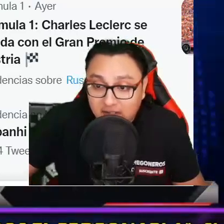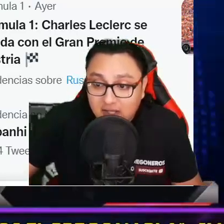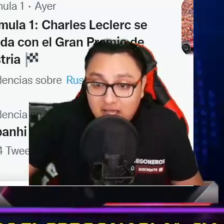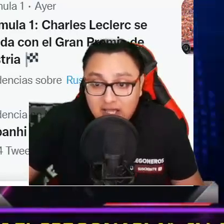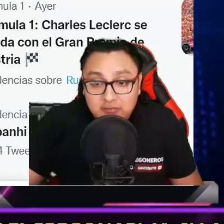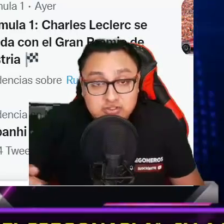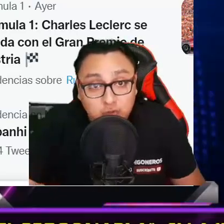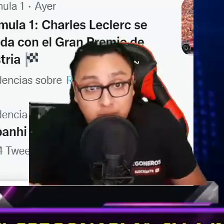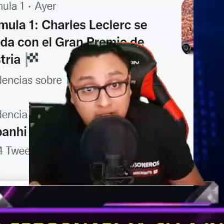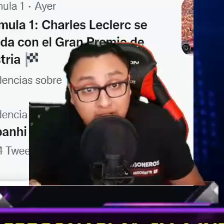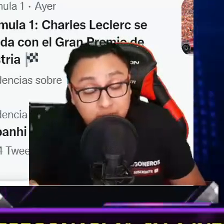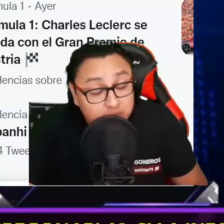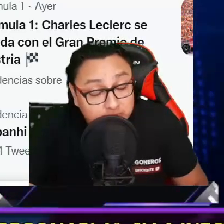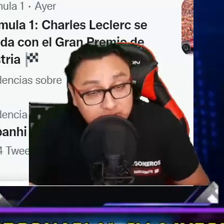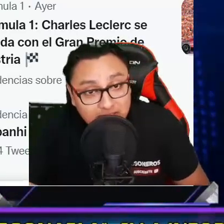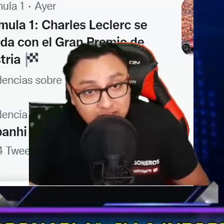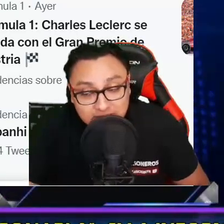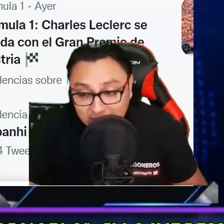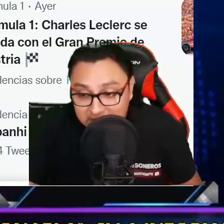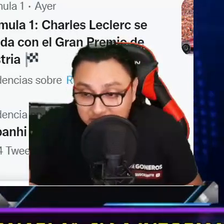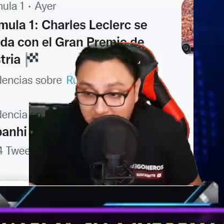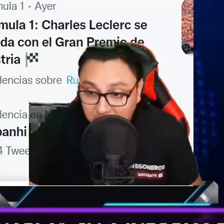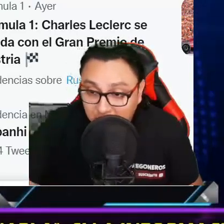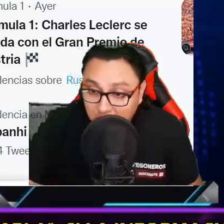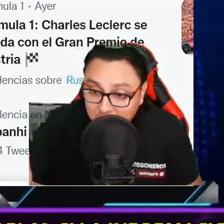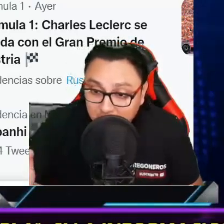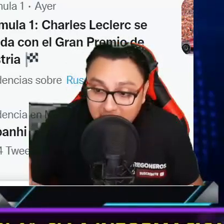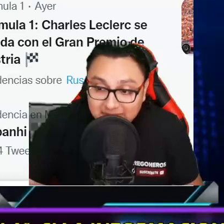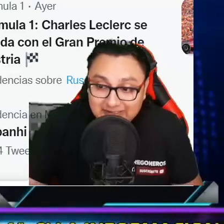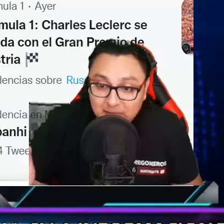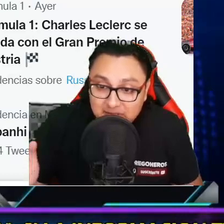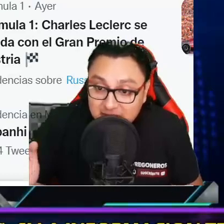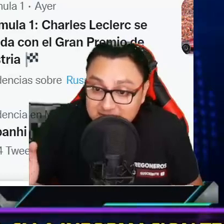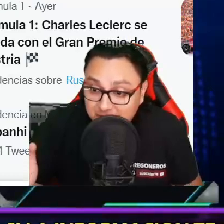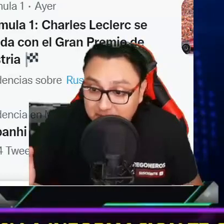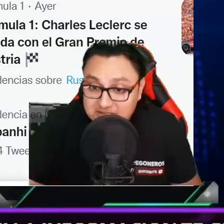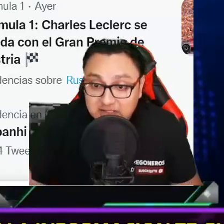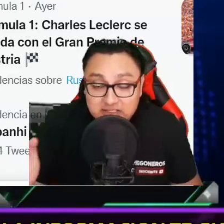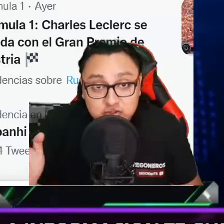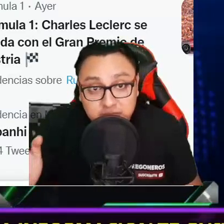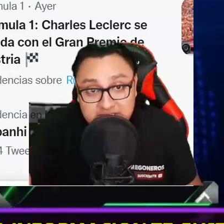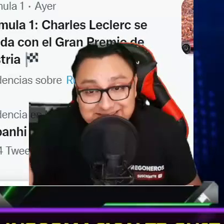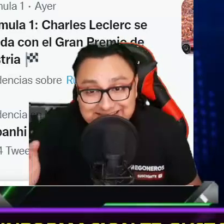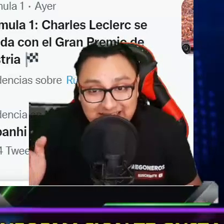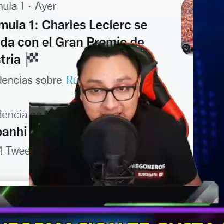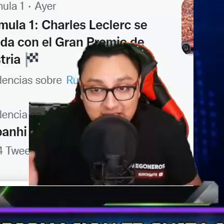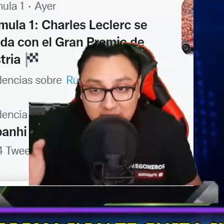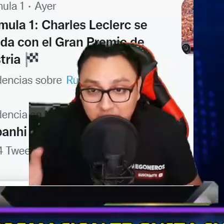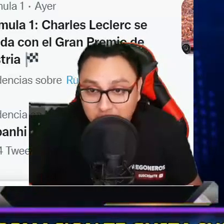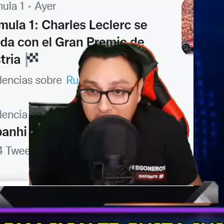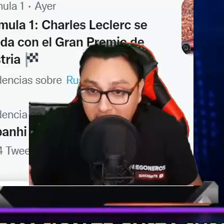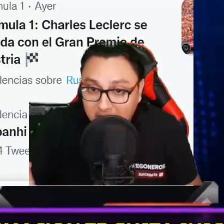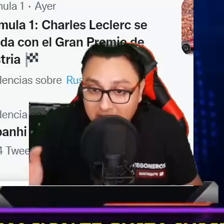Puebla. Arma show para demostrar que tiene respaldo por parte de la militancia priista, de estos priistas ahí